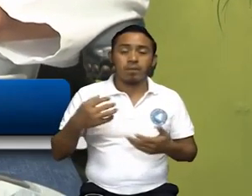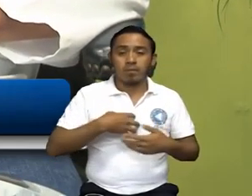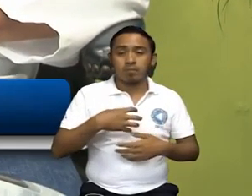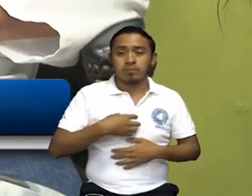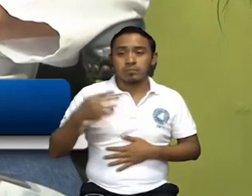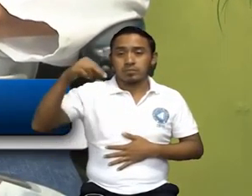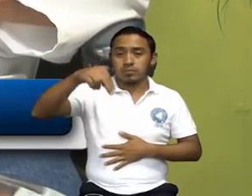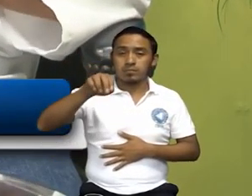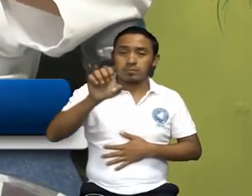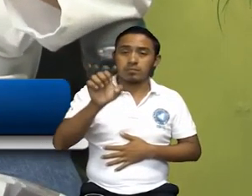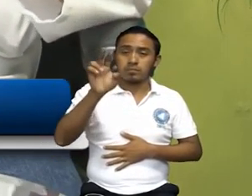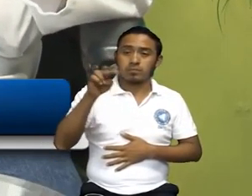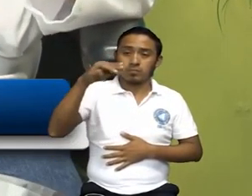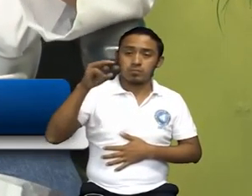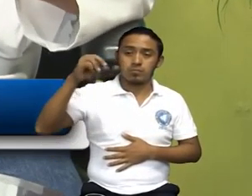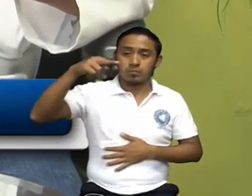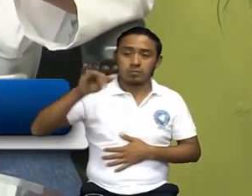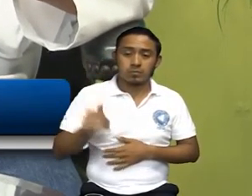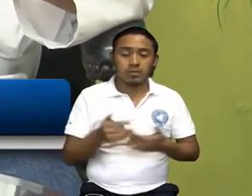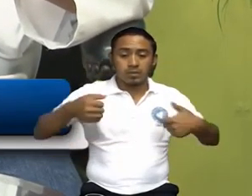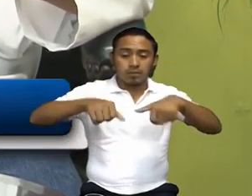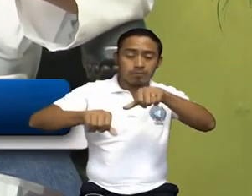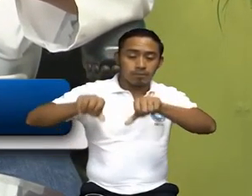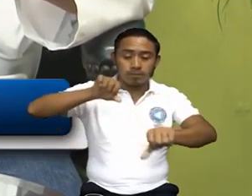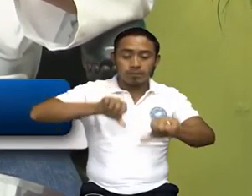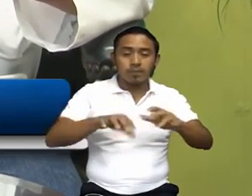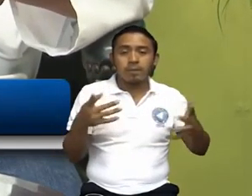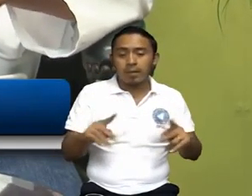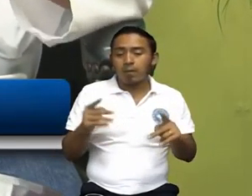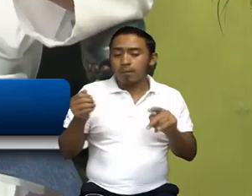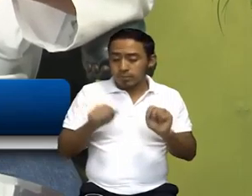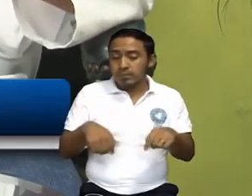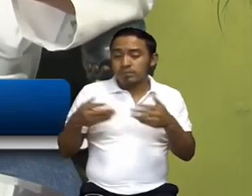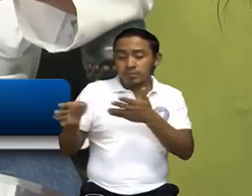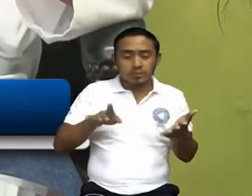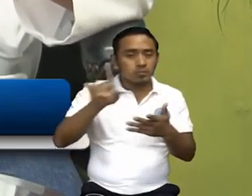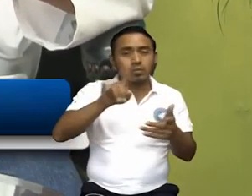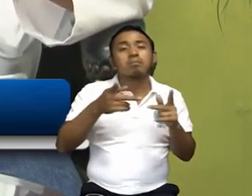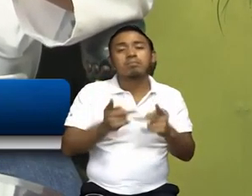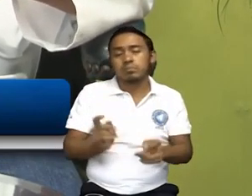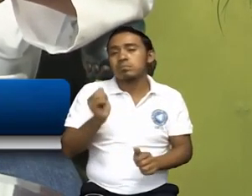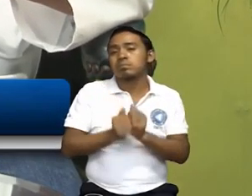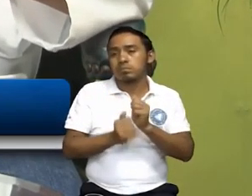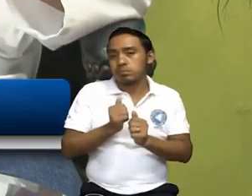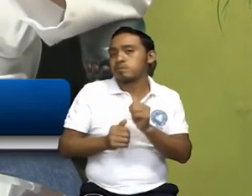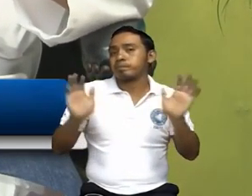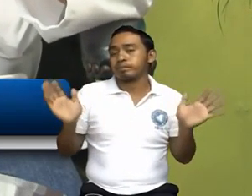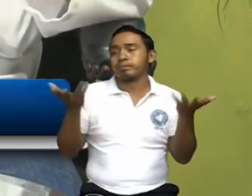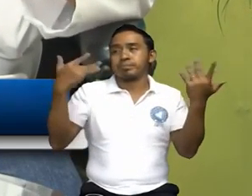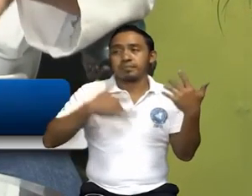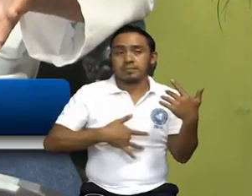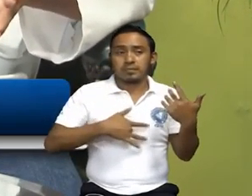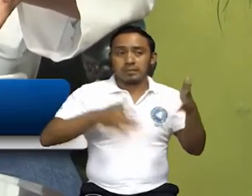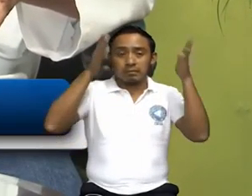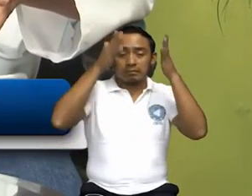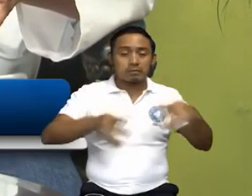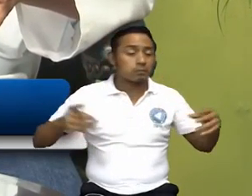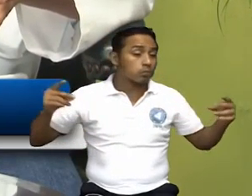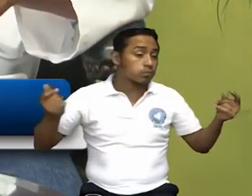química, que posiblemente no lo someta a un riesgo de muerte, pero sí a un daño mayor que va a necesitar atención médica